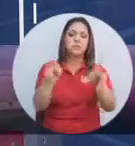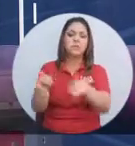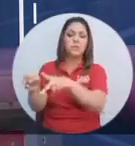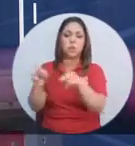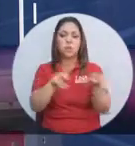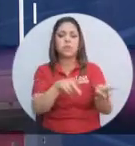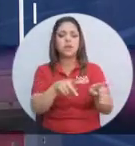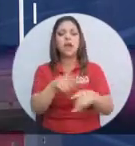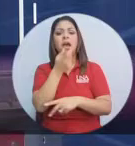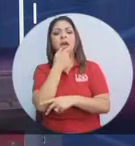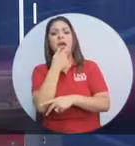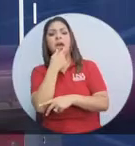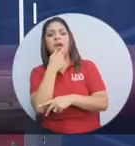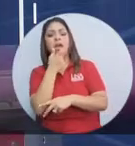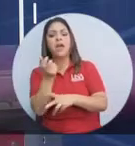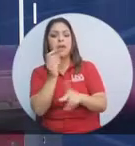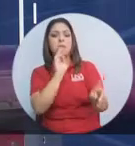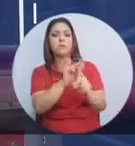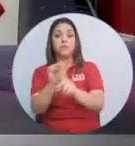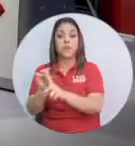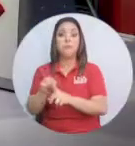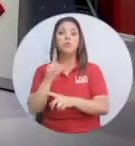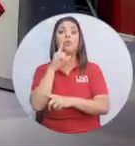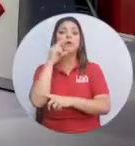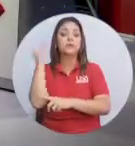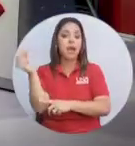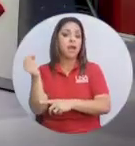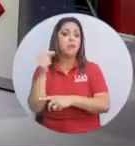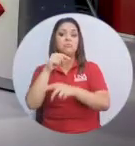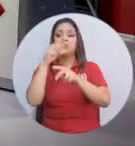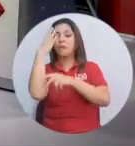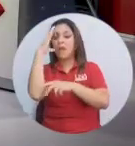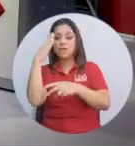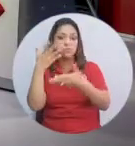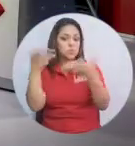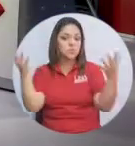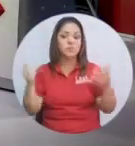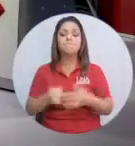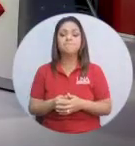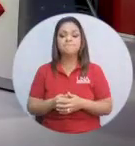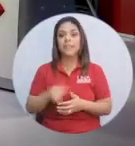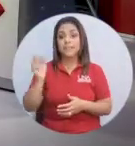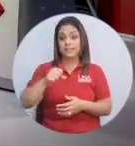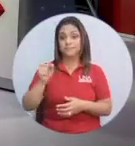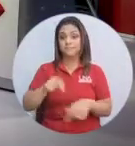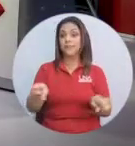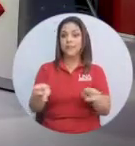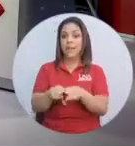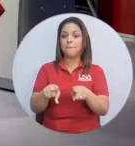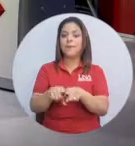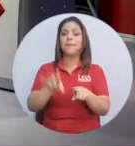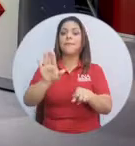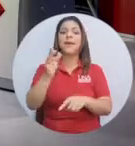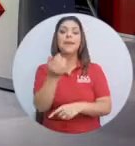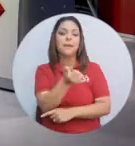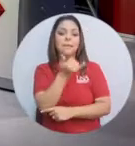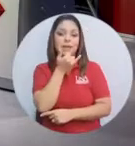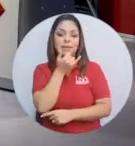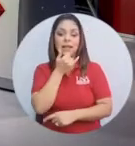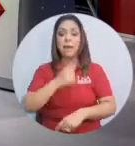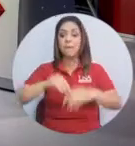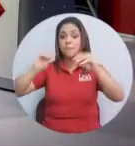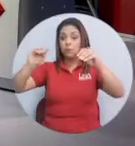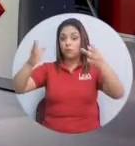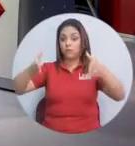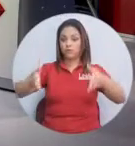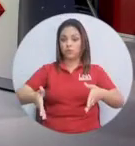por redes sociales. Eso que usted dice está también documentado. A veces se habla de qué pasa cuando el profesor o la profesora, en el